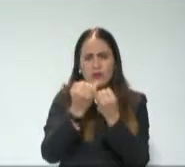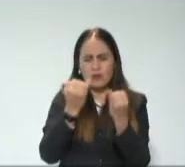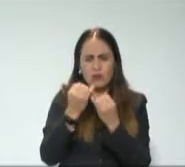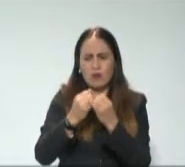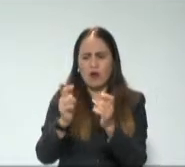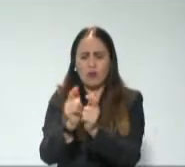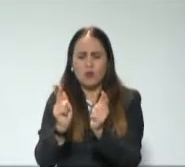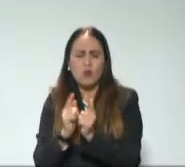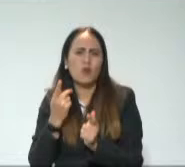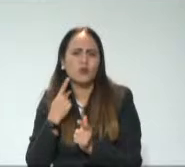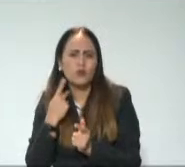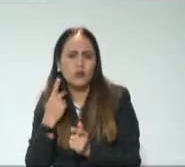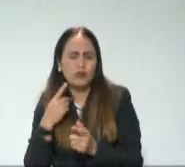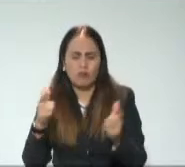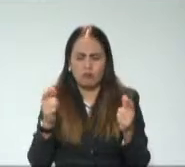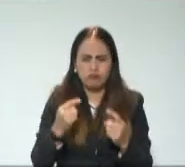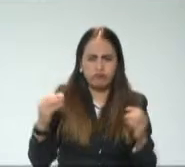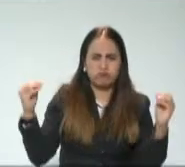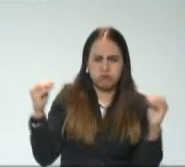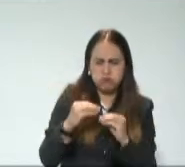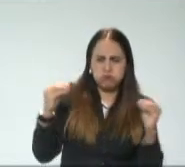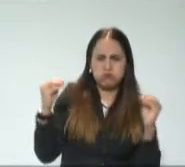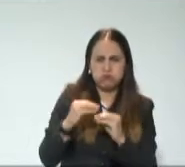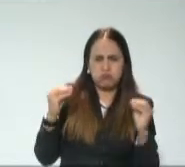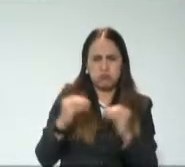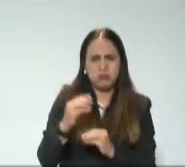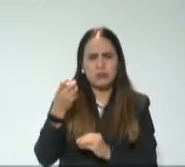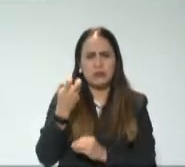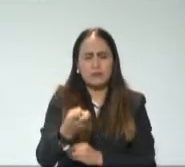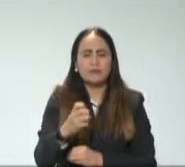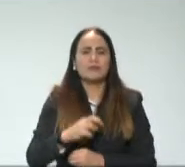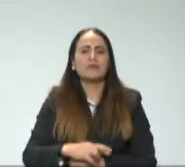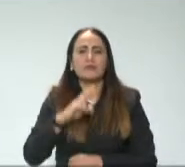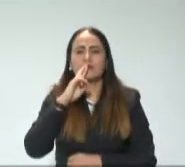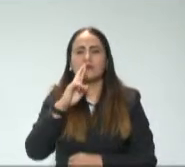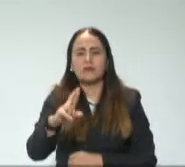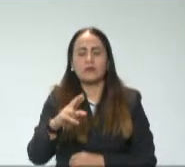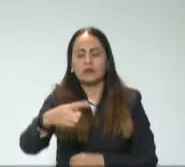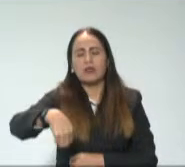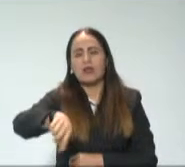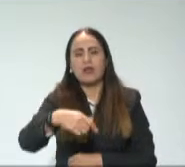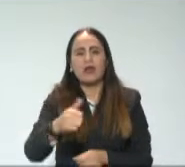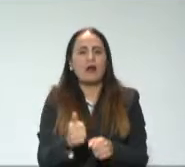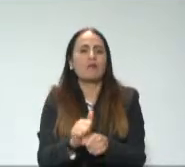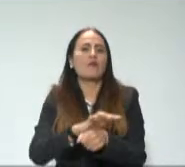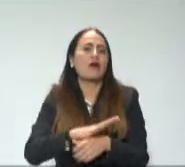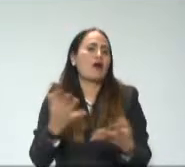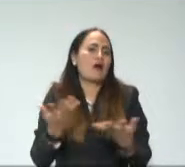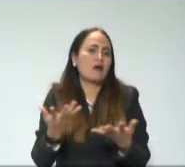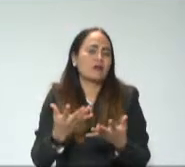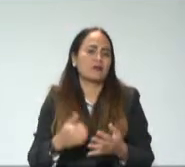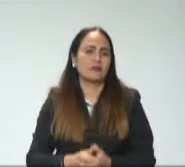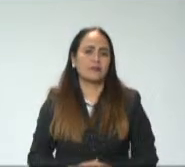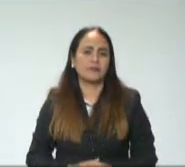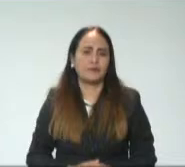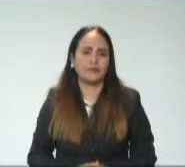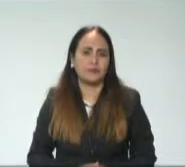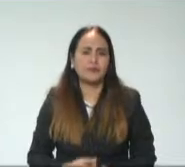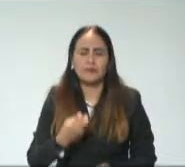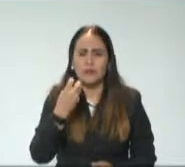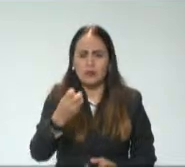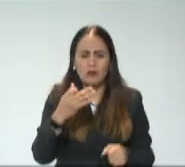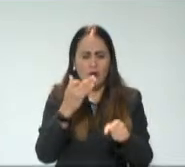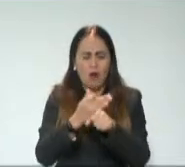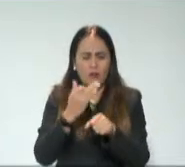políticas debatiendo sobre la la respuesta hacia la pandemia Pero entonces justo por eso se ha establecido una